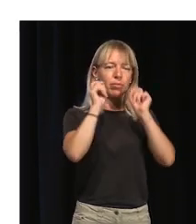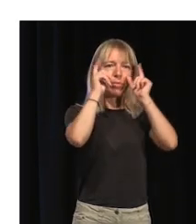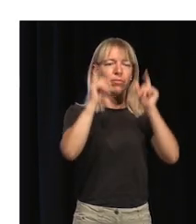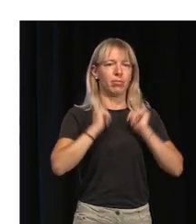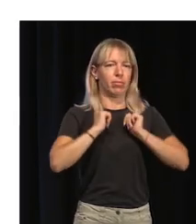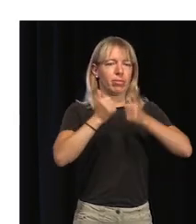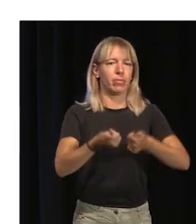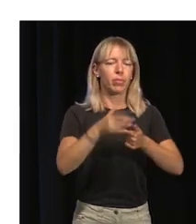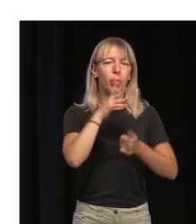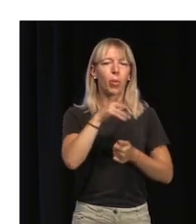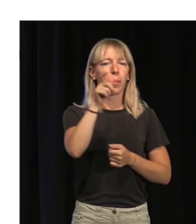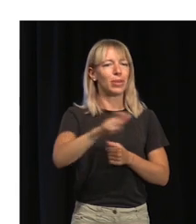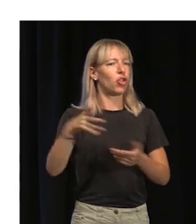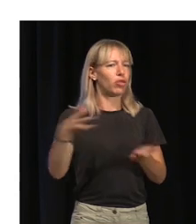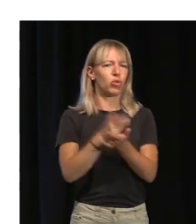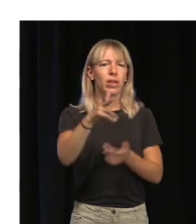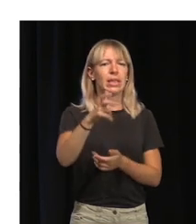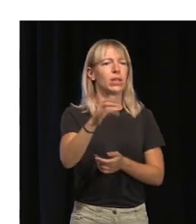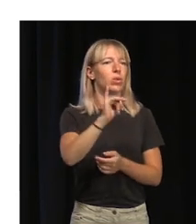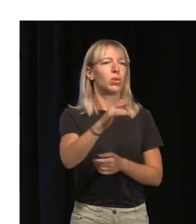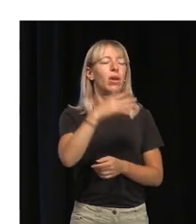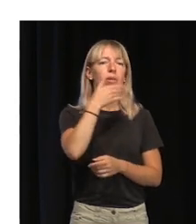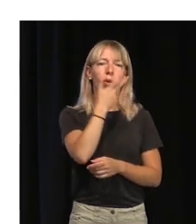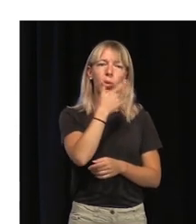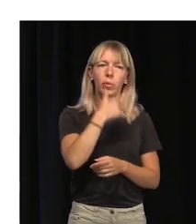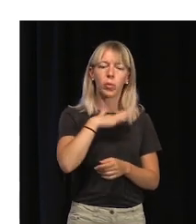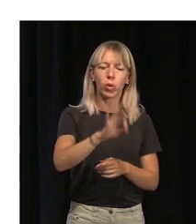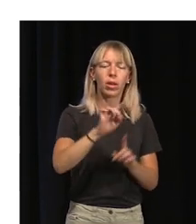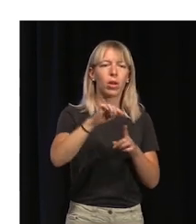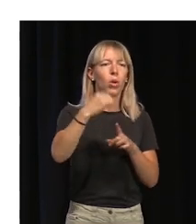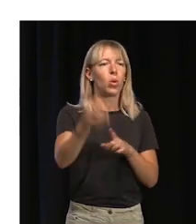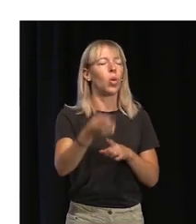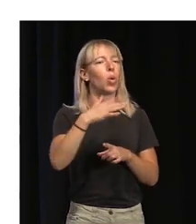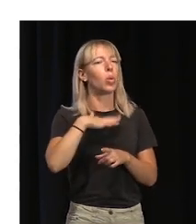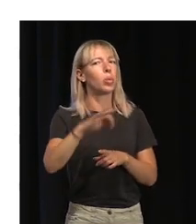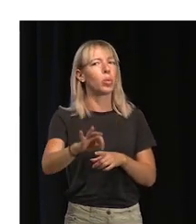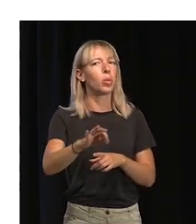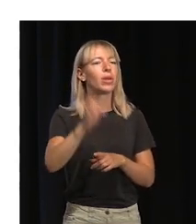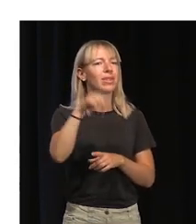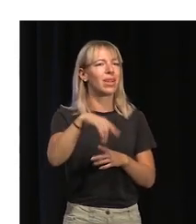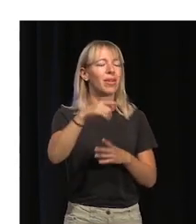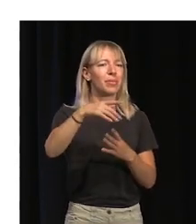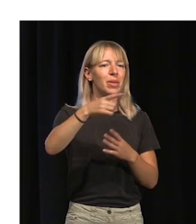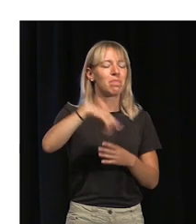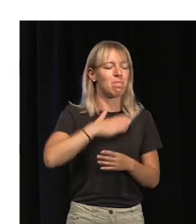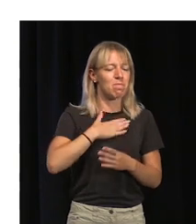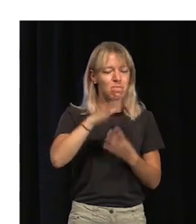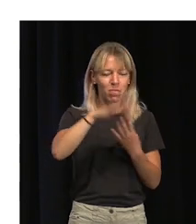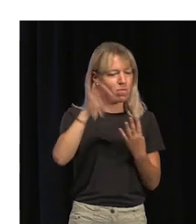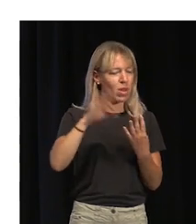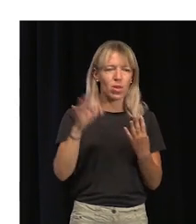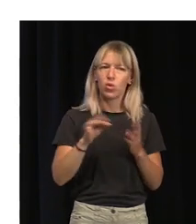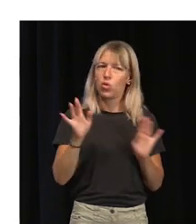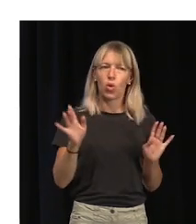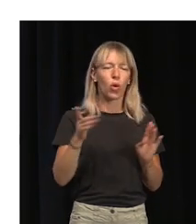personas tenemos el derecho de poder conocer para poder luego tomar nuestras propias decisiones